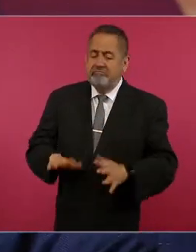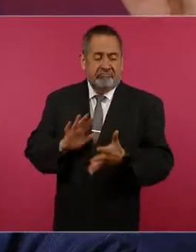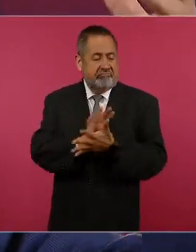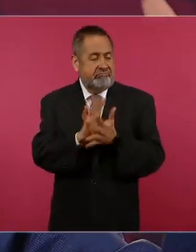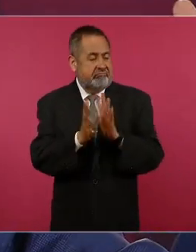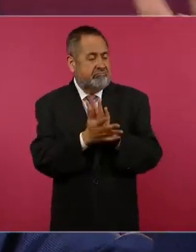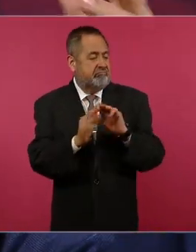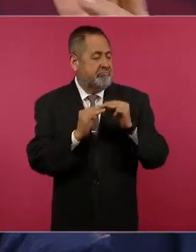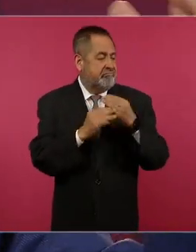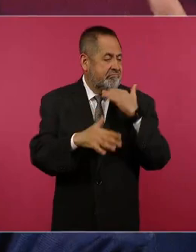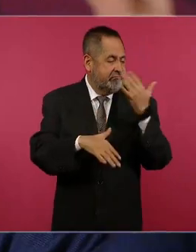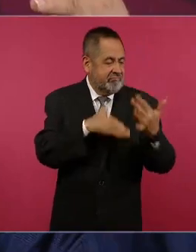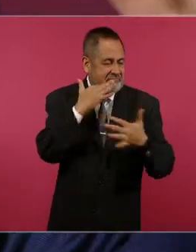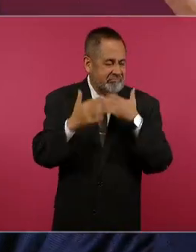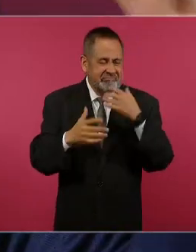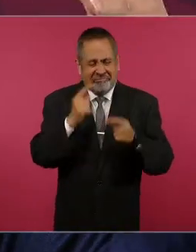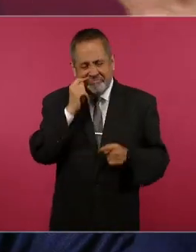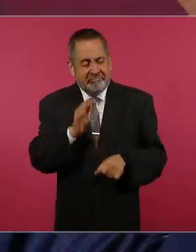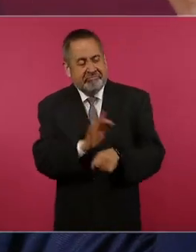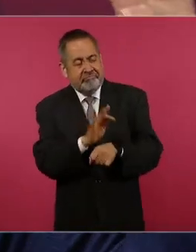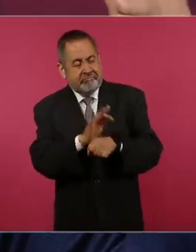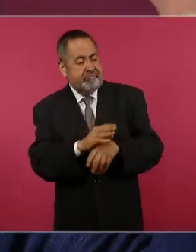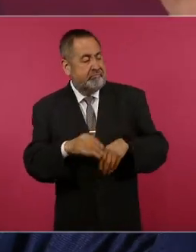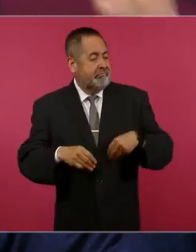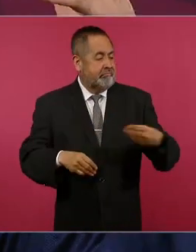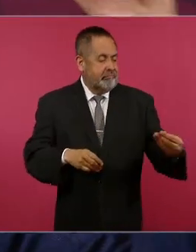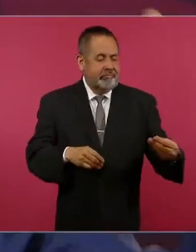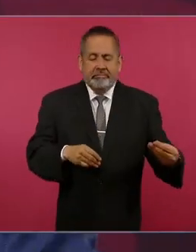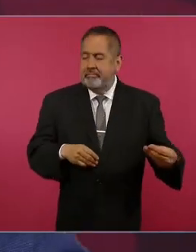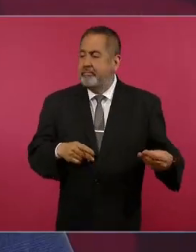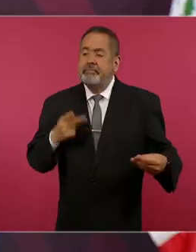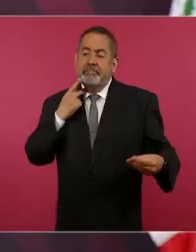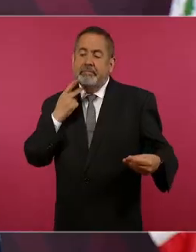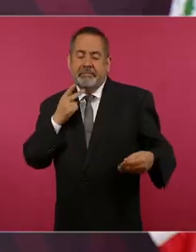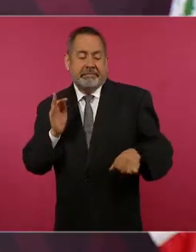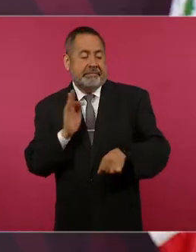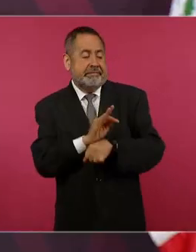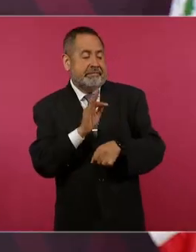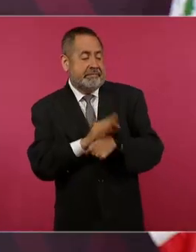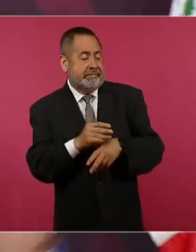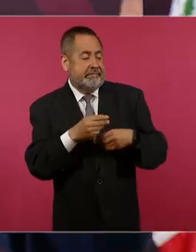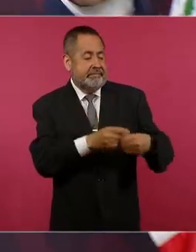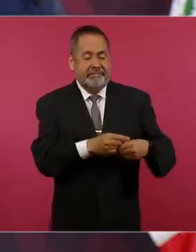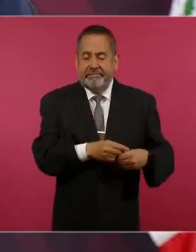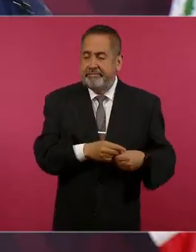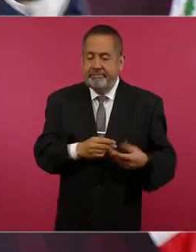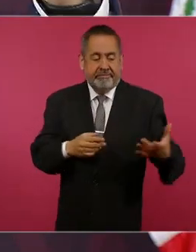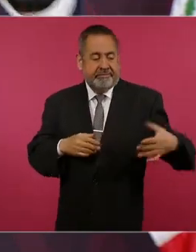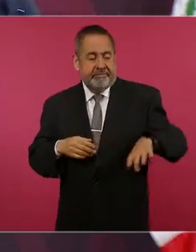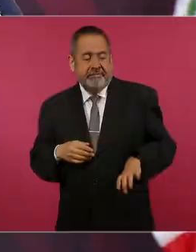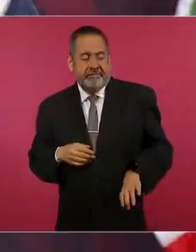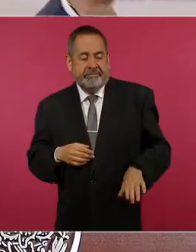entre poder económico, poder político. El gobierno